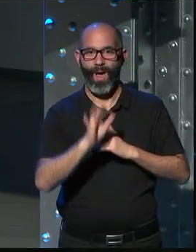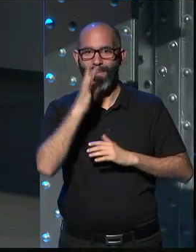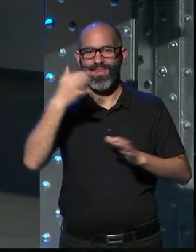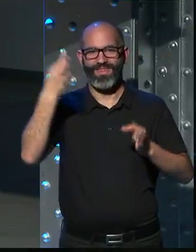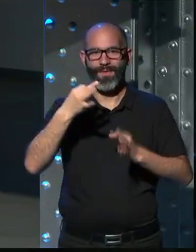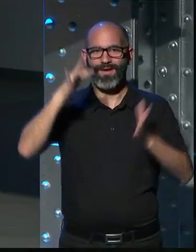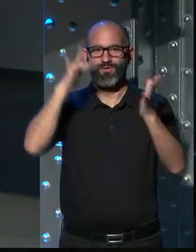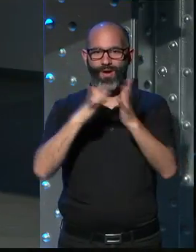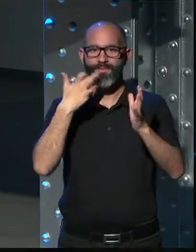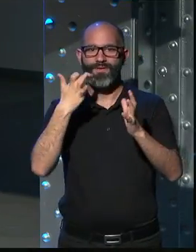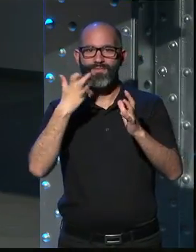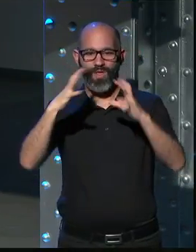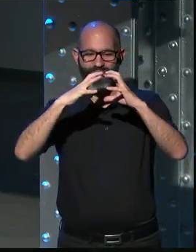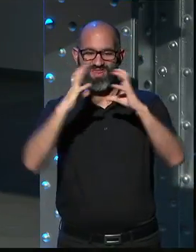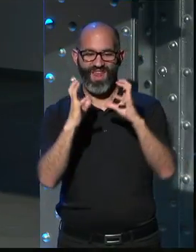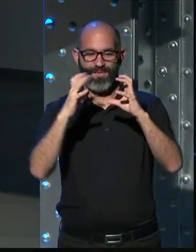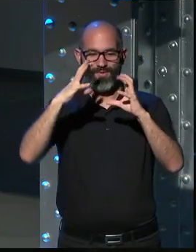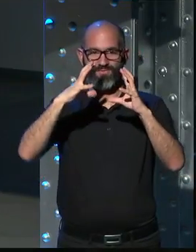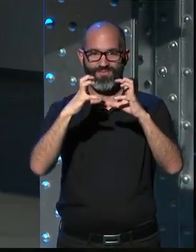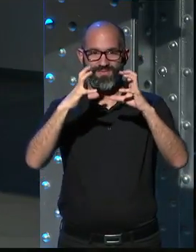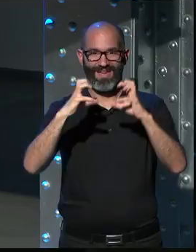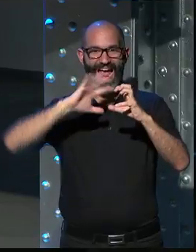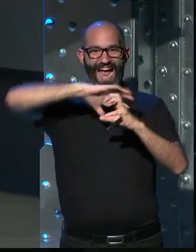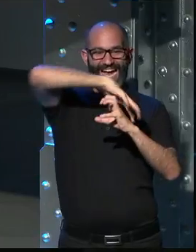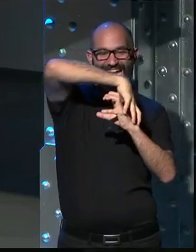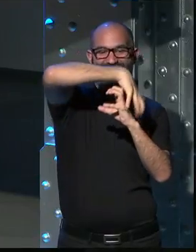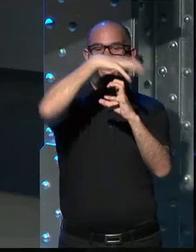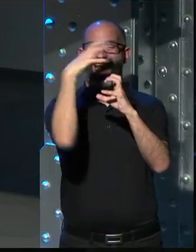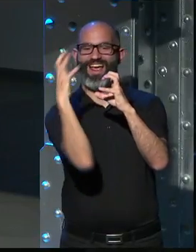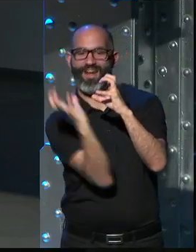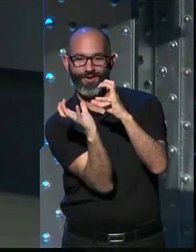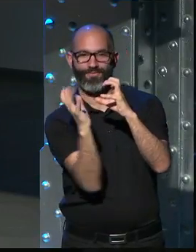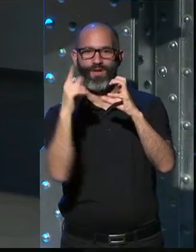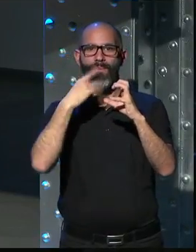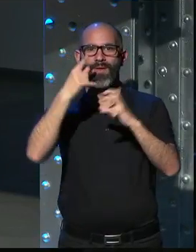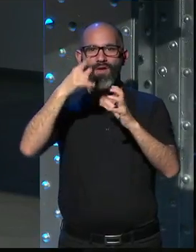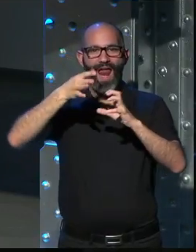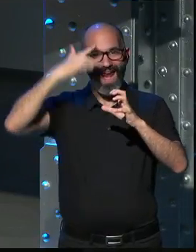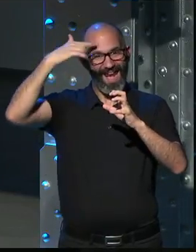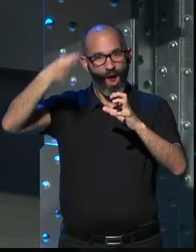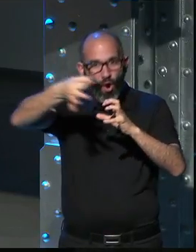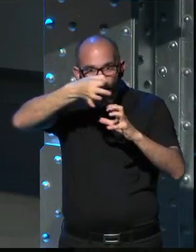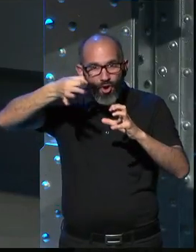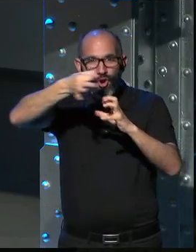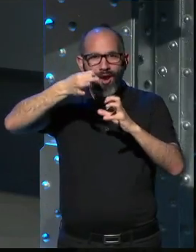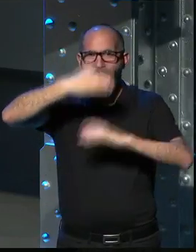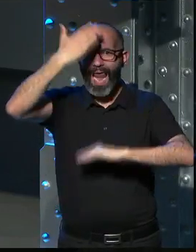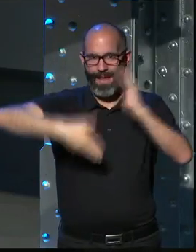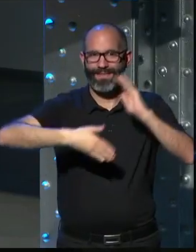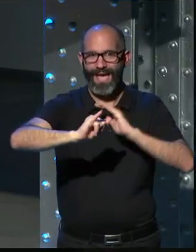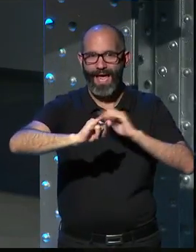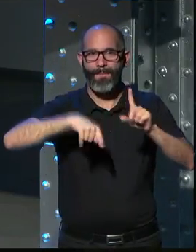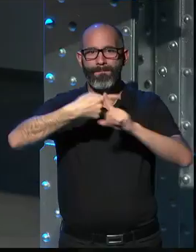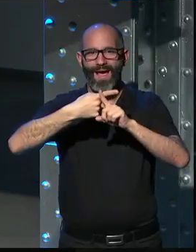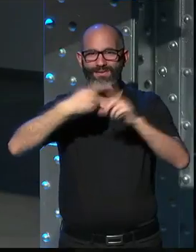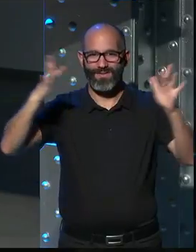encajar dentro de nuestro cráneo y va a tener un número de neuronas limitado y un número de conexiones neurales